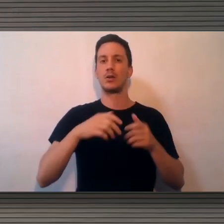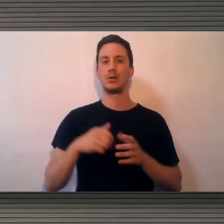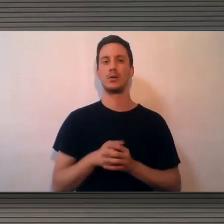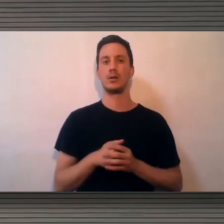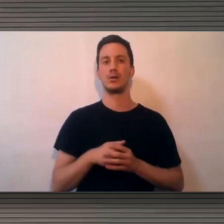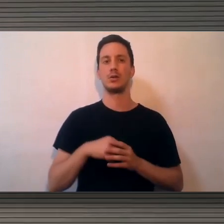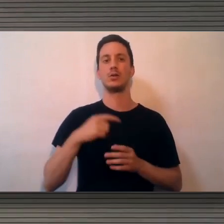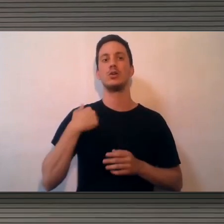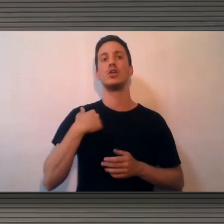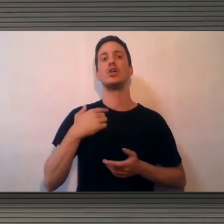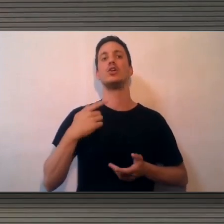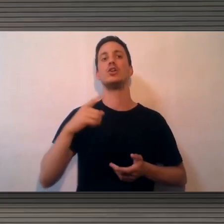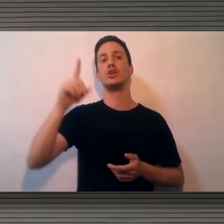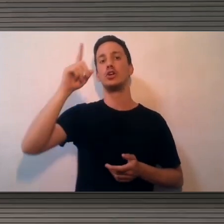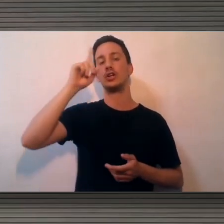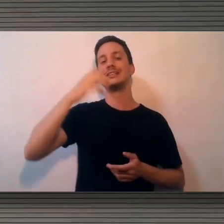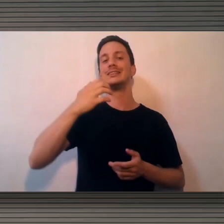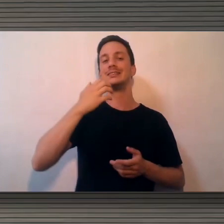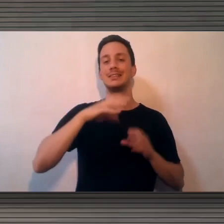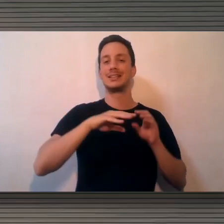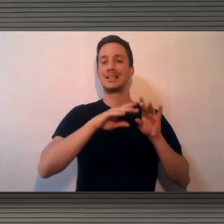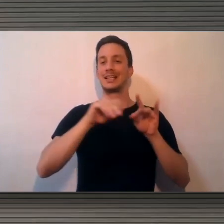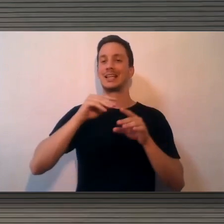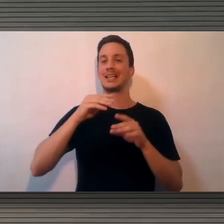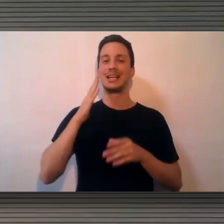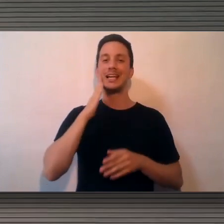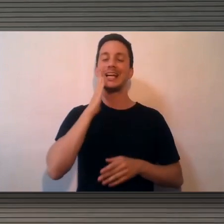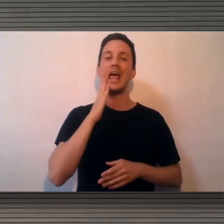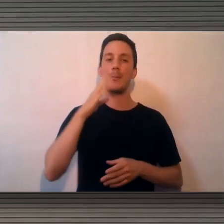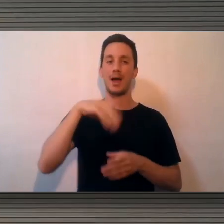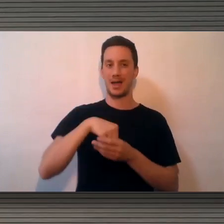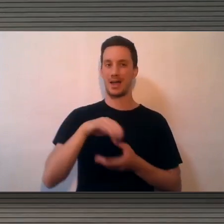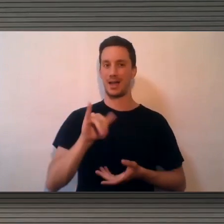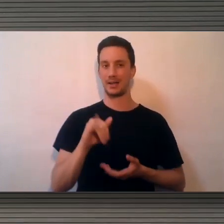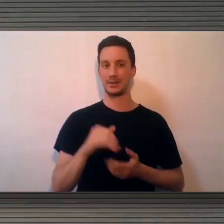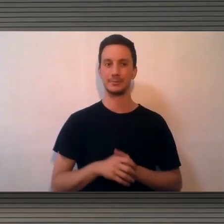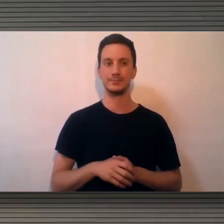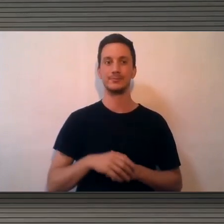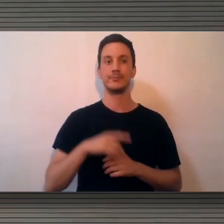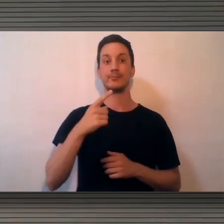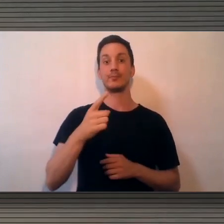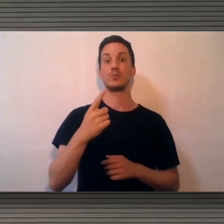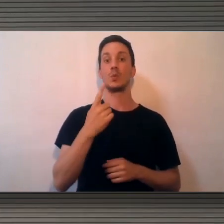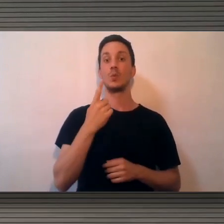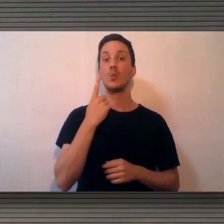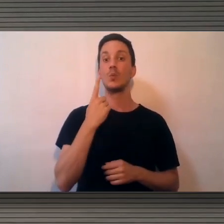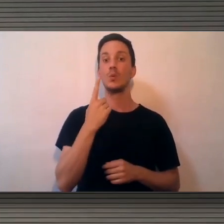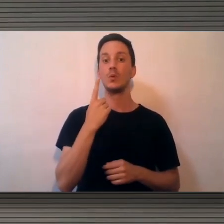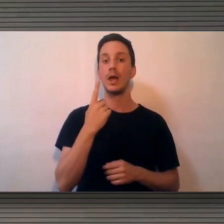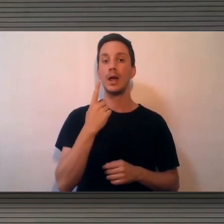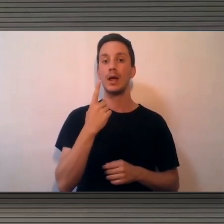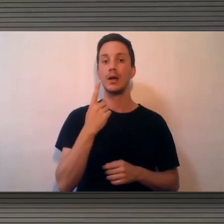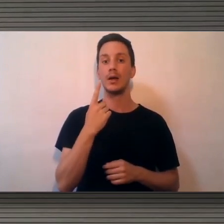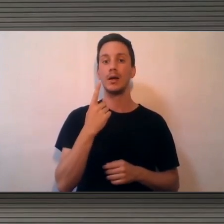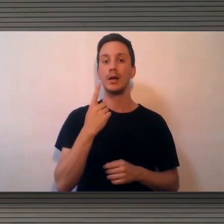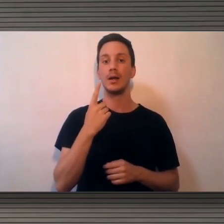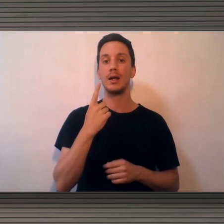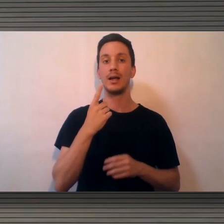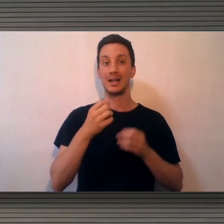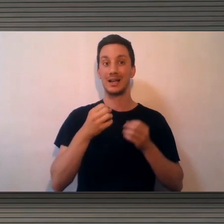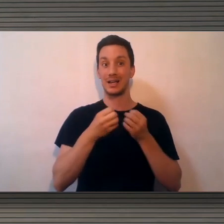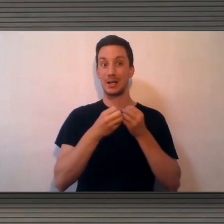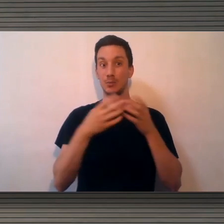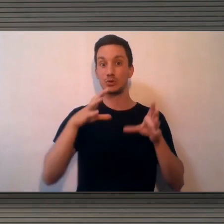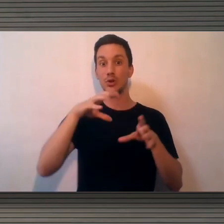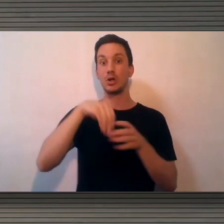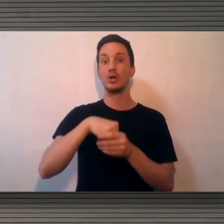de quizá cuál. no ponen crema, emulsión. Sí. Ujú. Eh, una, una emulsión